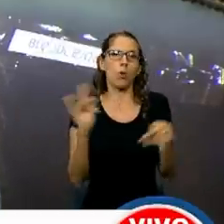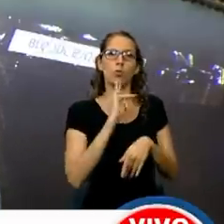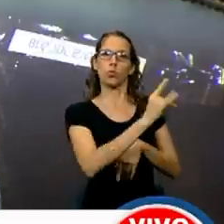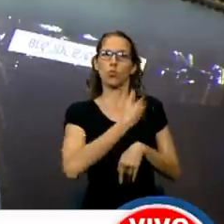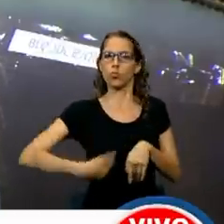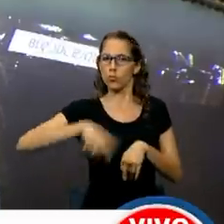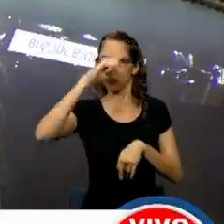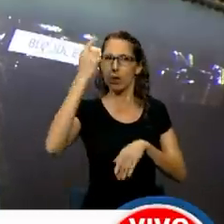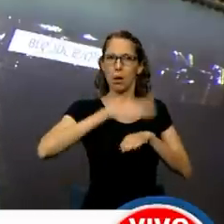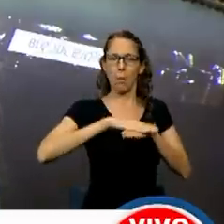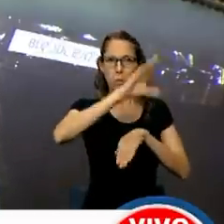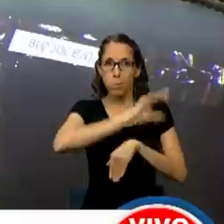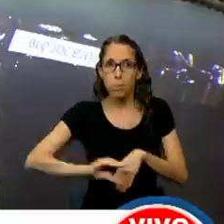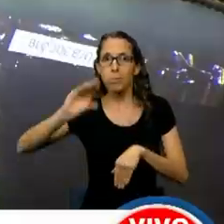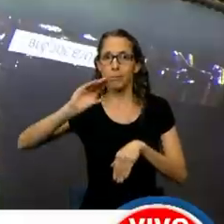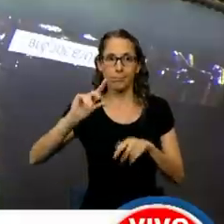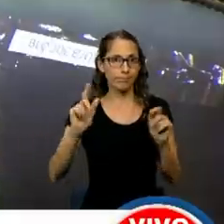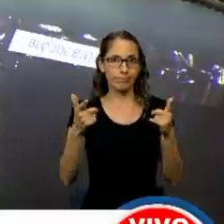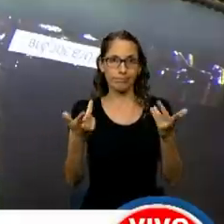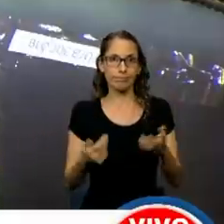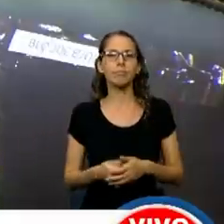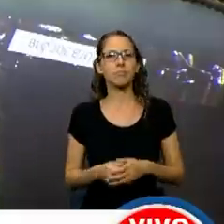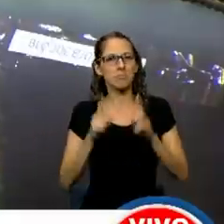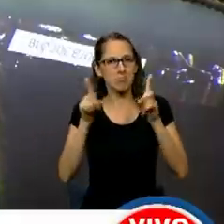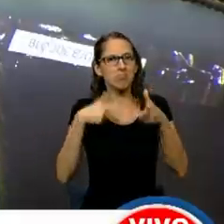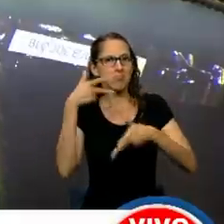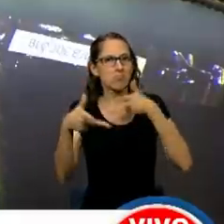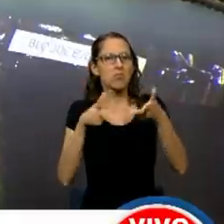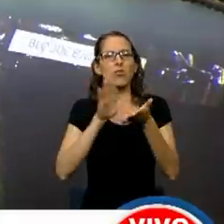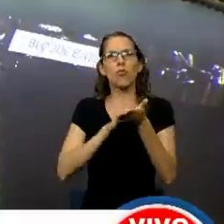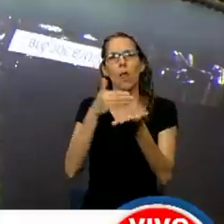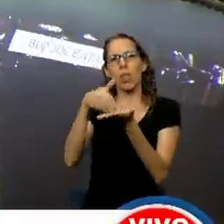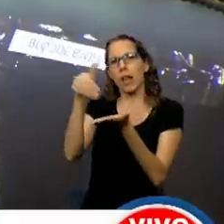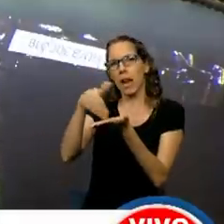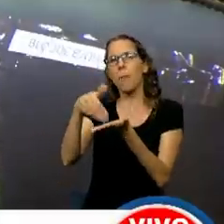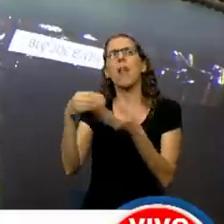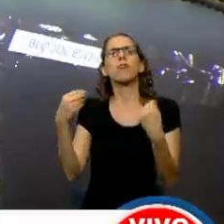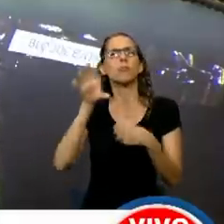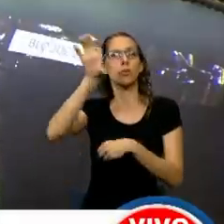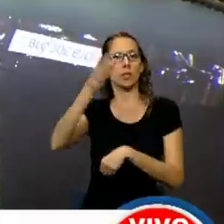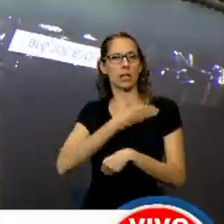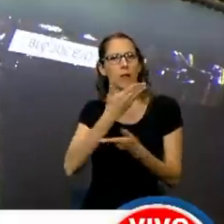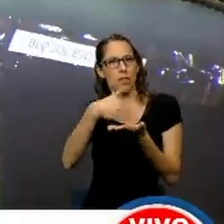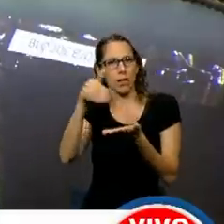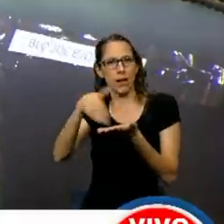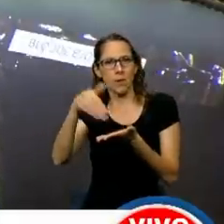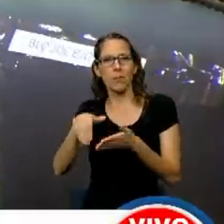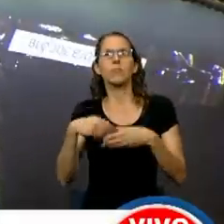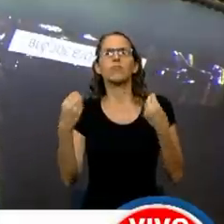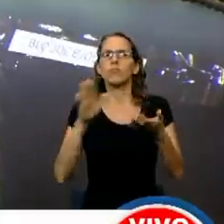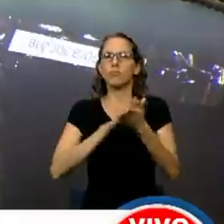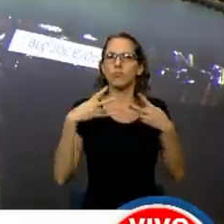nacional también podemos discutir y hablar de la discriminación que recibe santa fe con respecto del